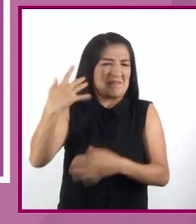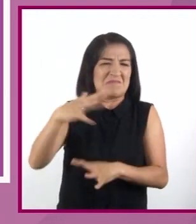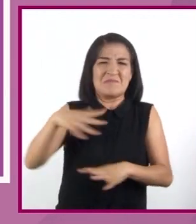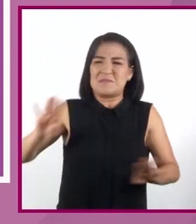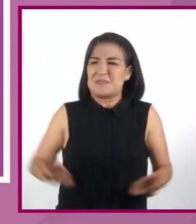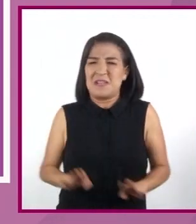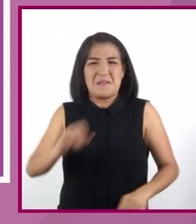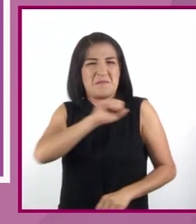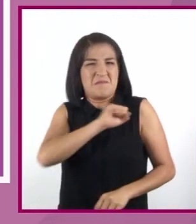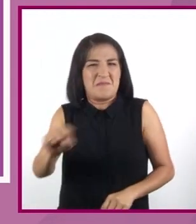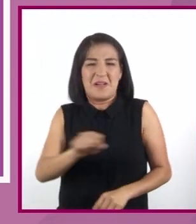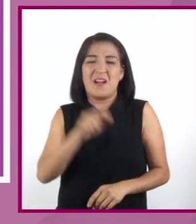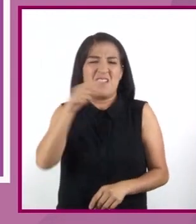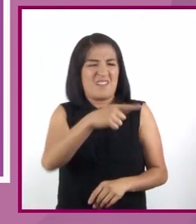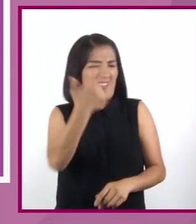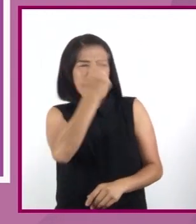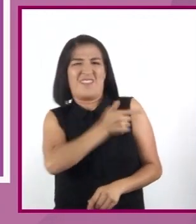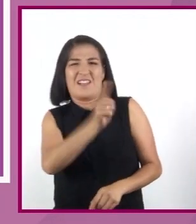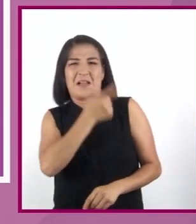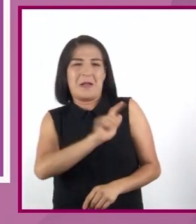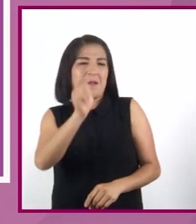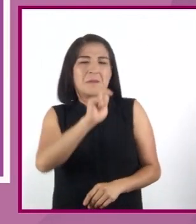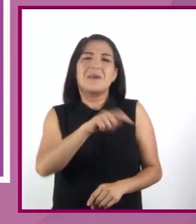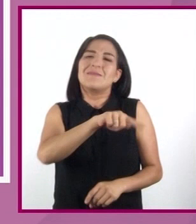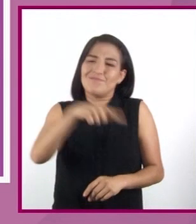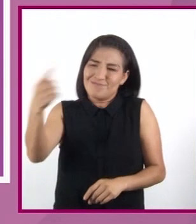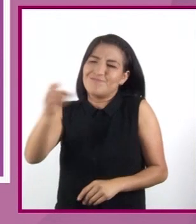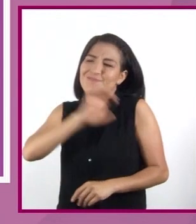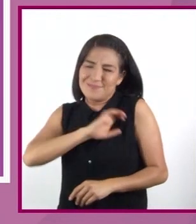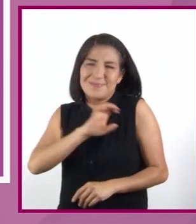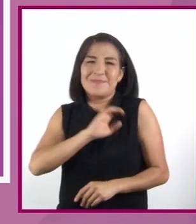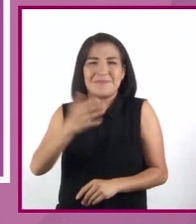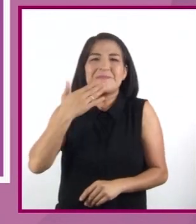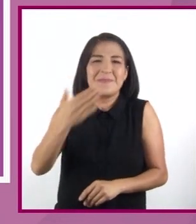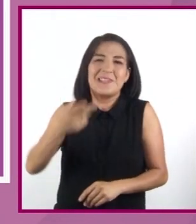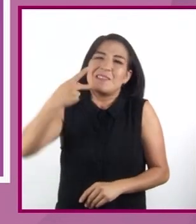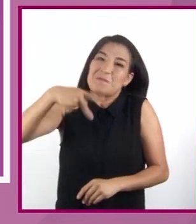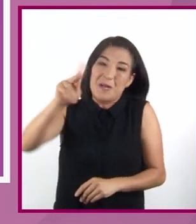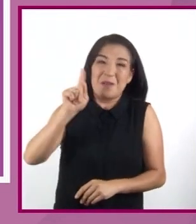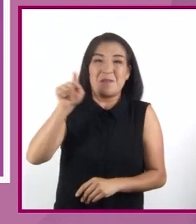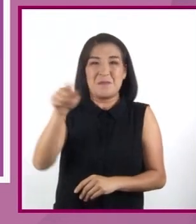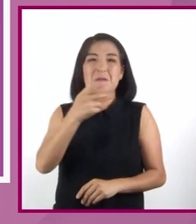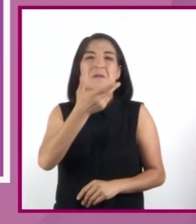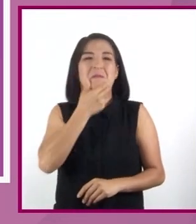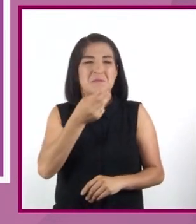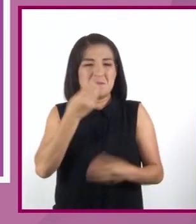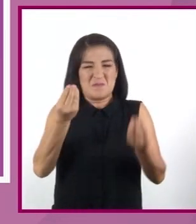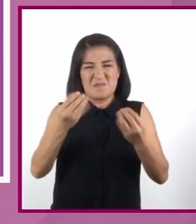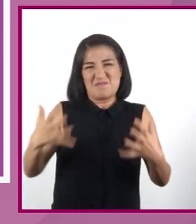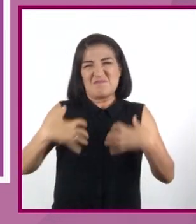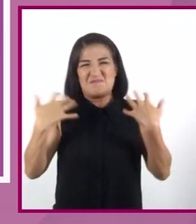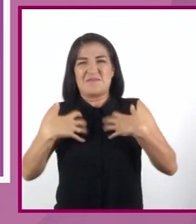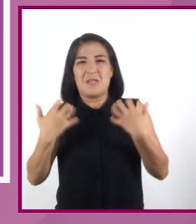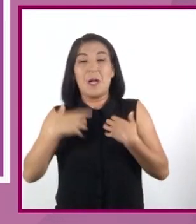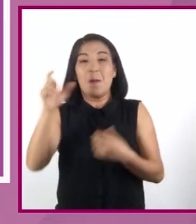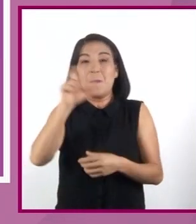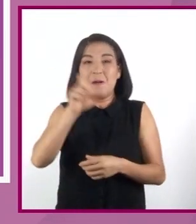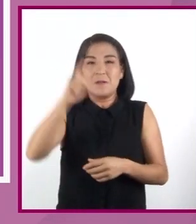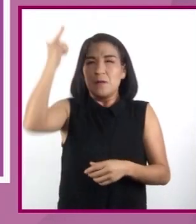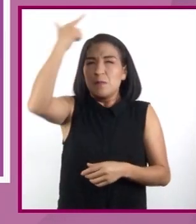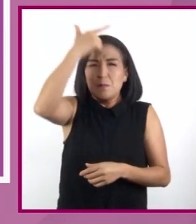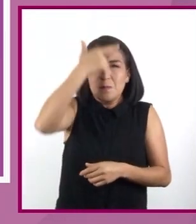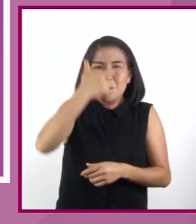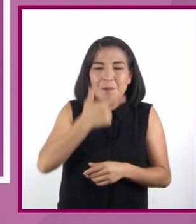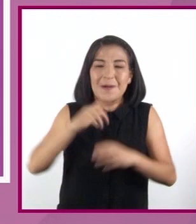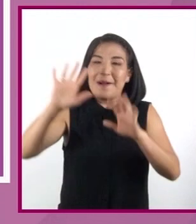soñadas niñerías de novia. Lo quería mucho. Sin embargo, a veces con un ligero estremecimiento, cuando volviendo de noche